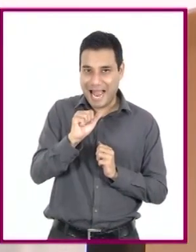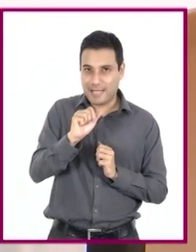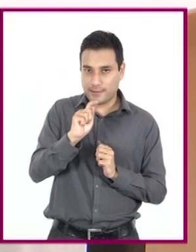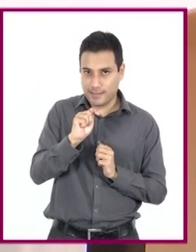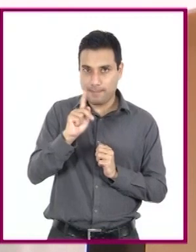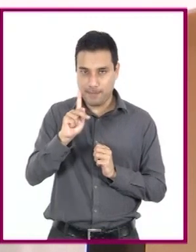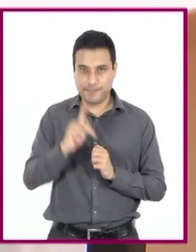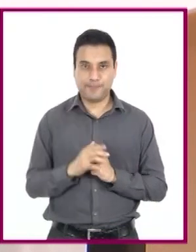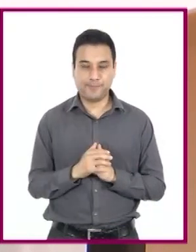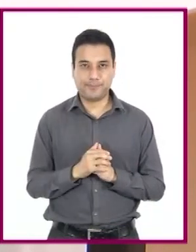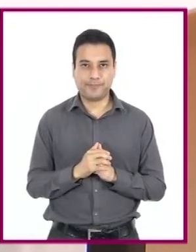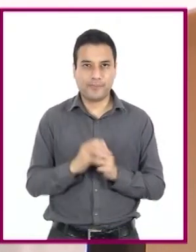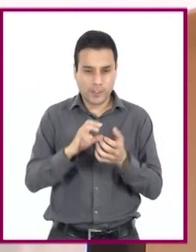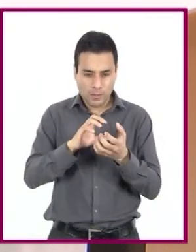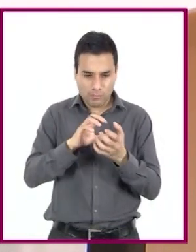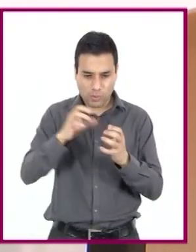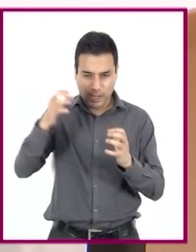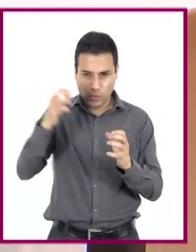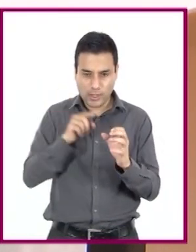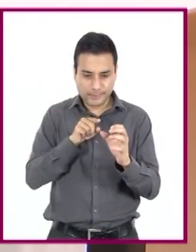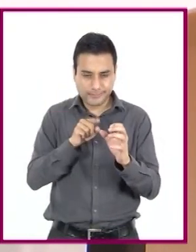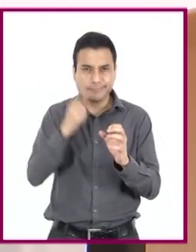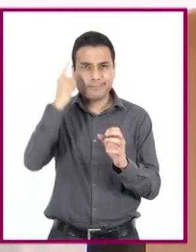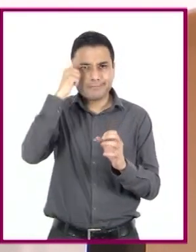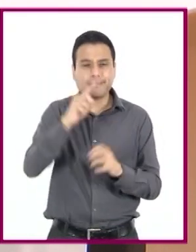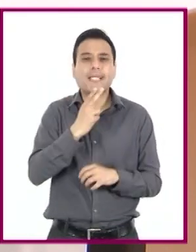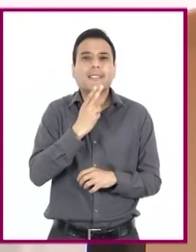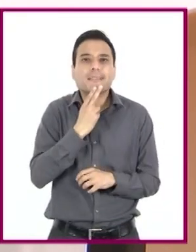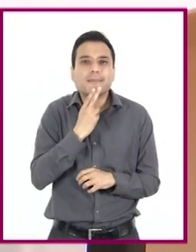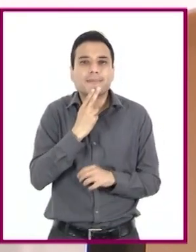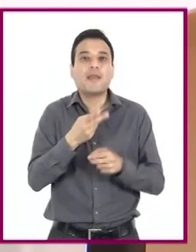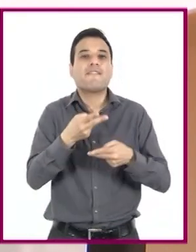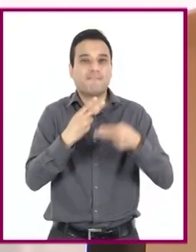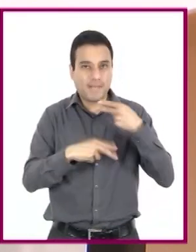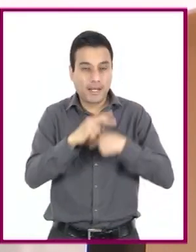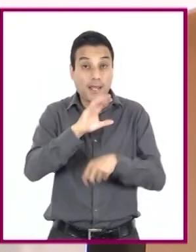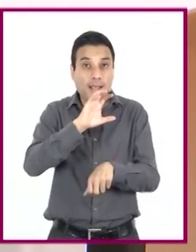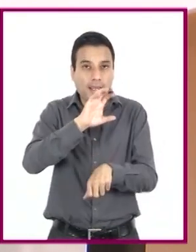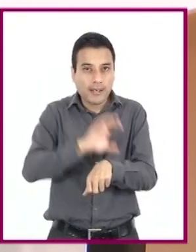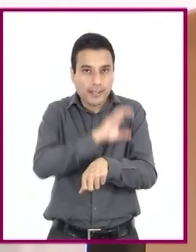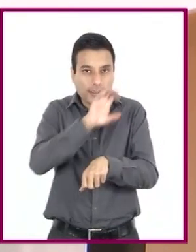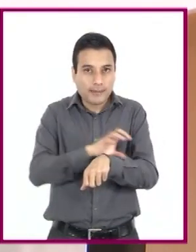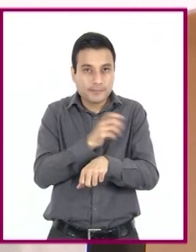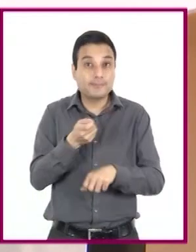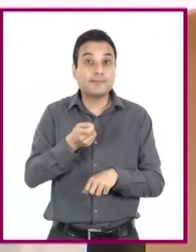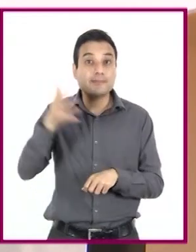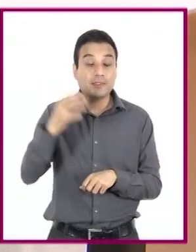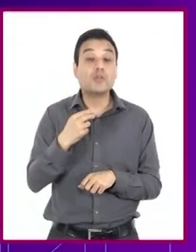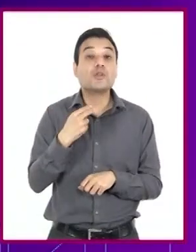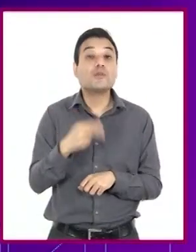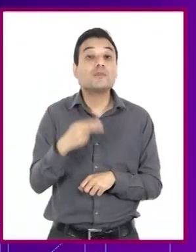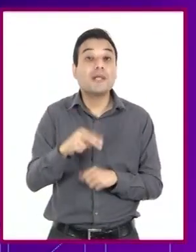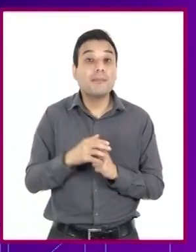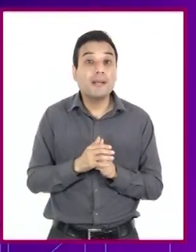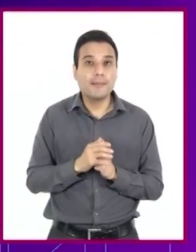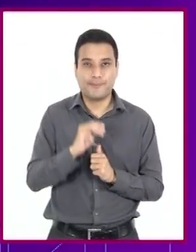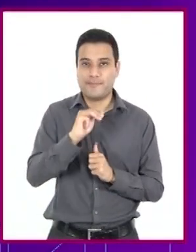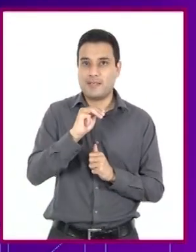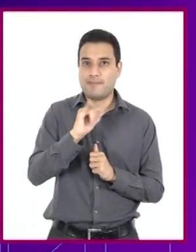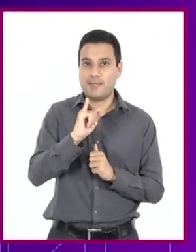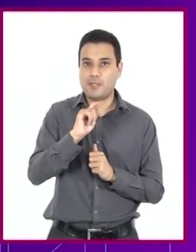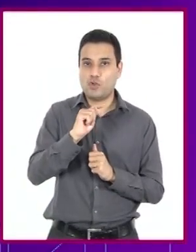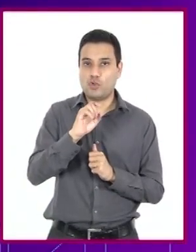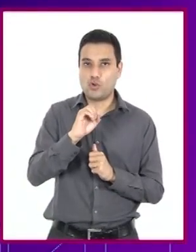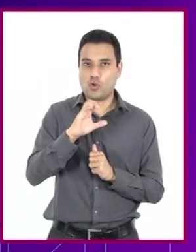trifosfato, la molécula energética de la célula. Estamos hablando de la mitocondria. Por eso,